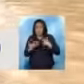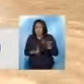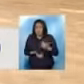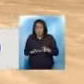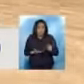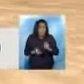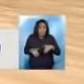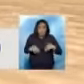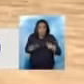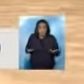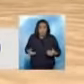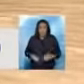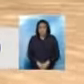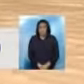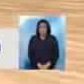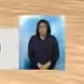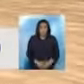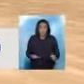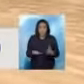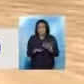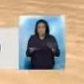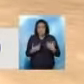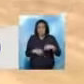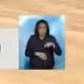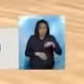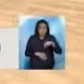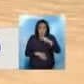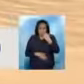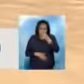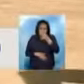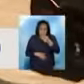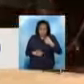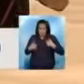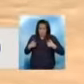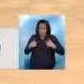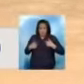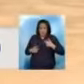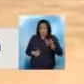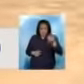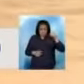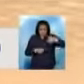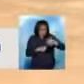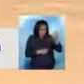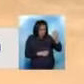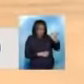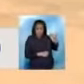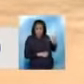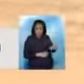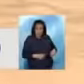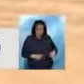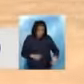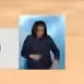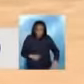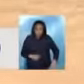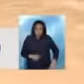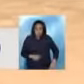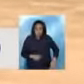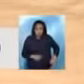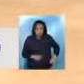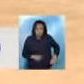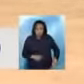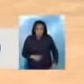es imposible. No hay luz. Exacto, si nosotros avanzamos más allá, mira dónde me está llegando el agua. ¿Te acuerdas dónde empezamos el informe? Uh-huh.